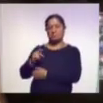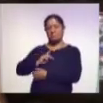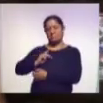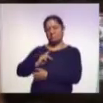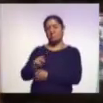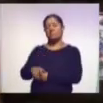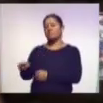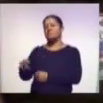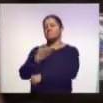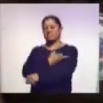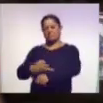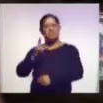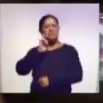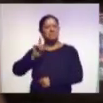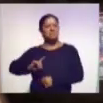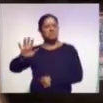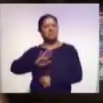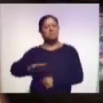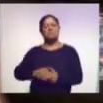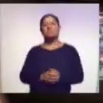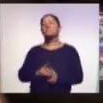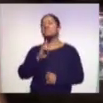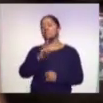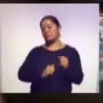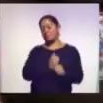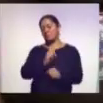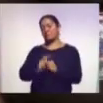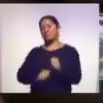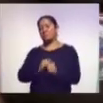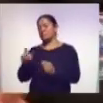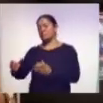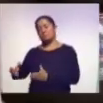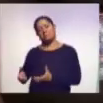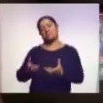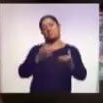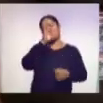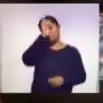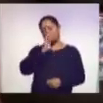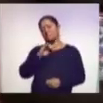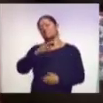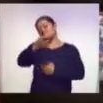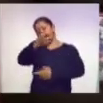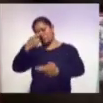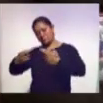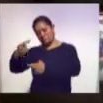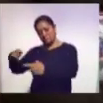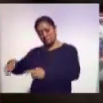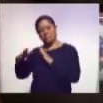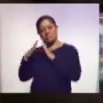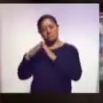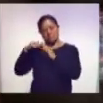de Zacatelco. Entonces, año con año la llevaban a misa y la regresaban a su